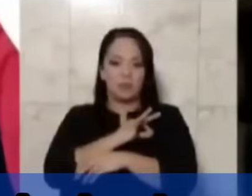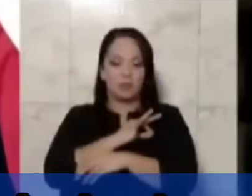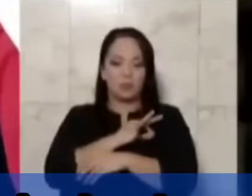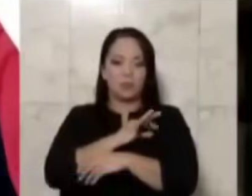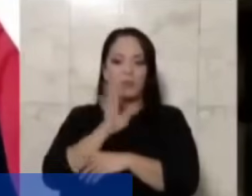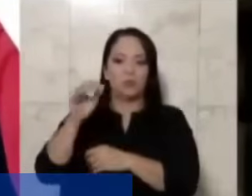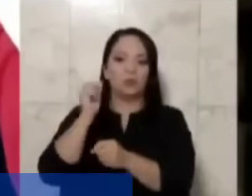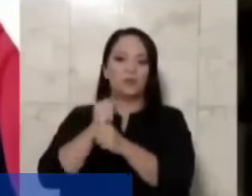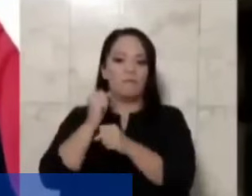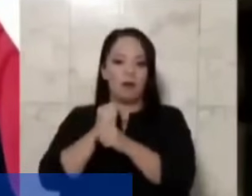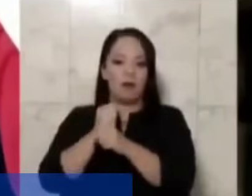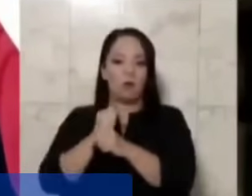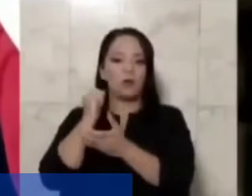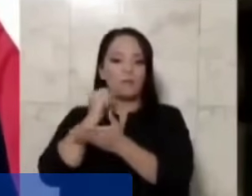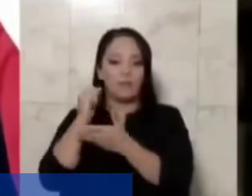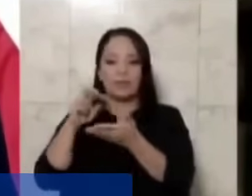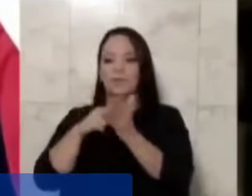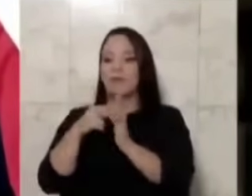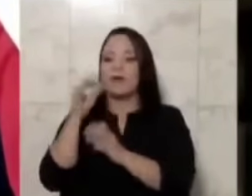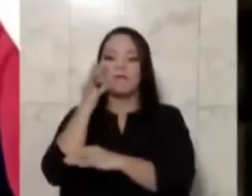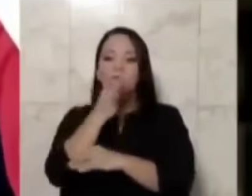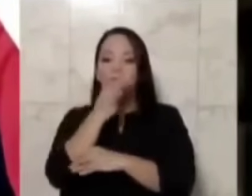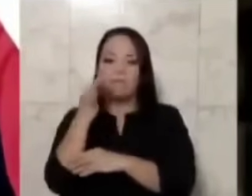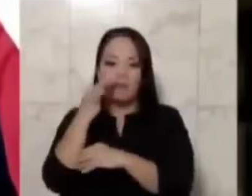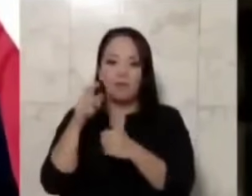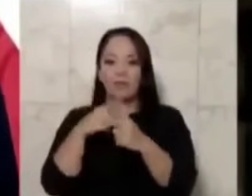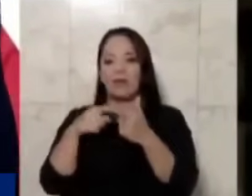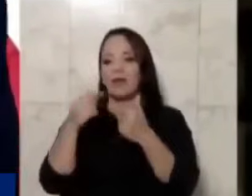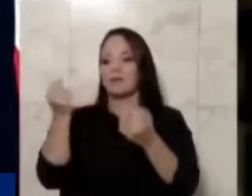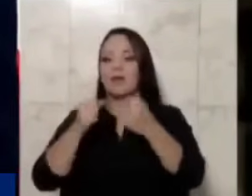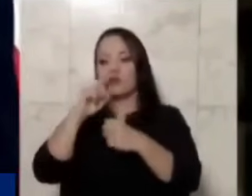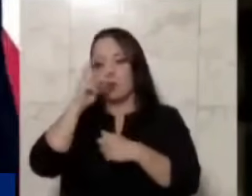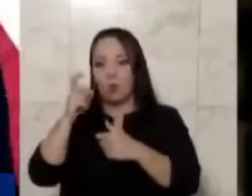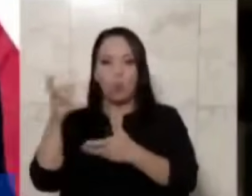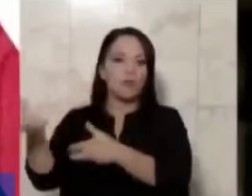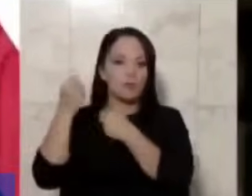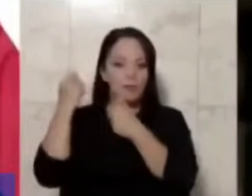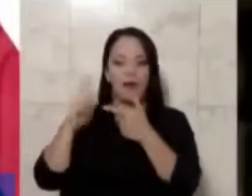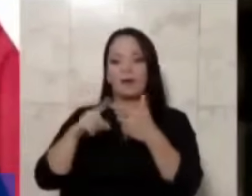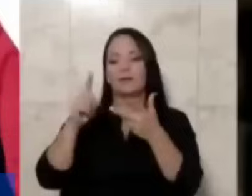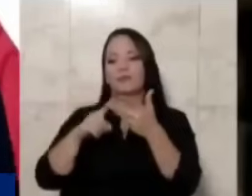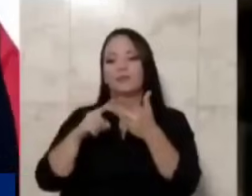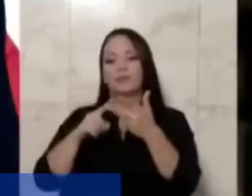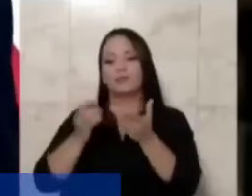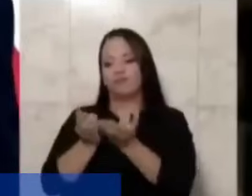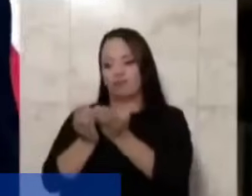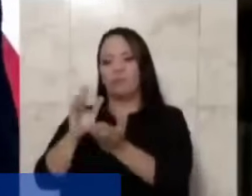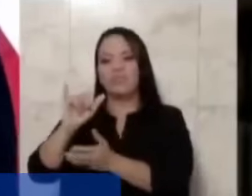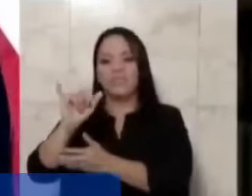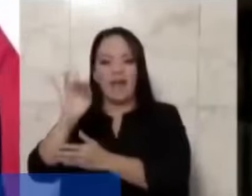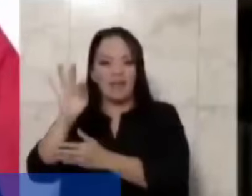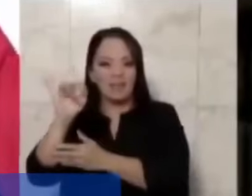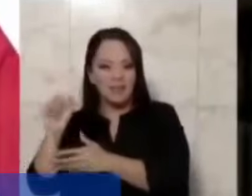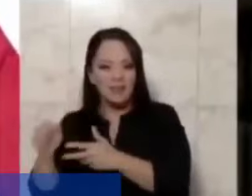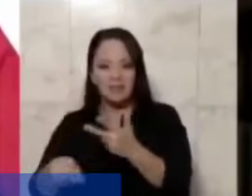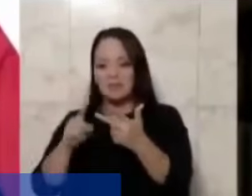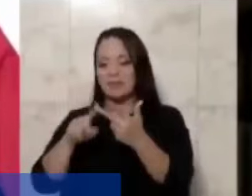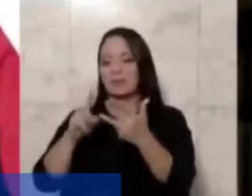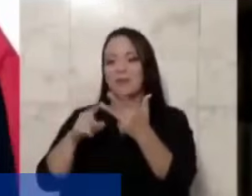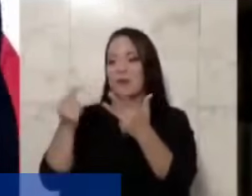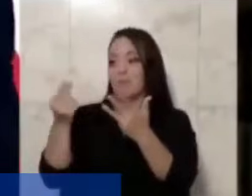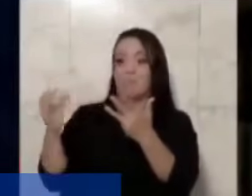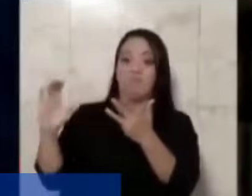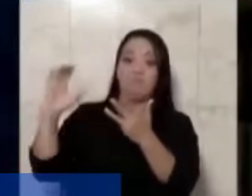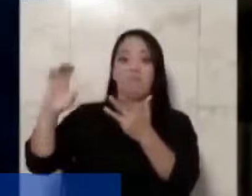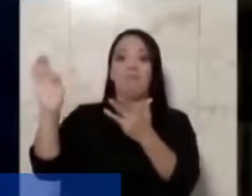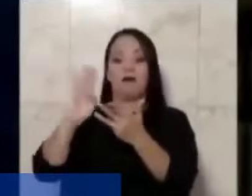criminal, es decir, quitarles las fincas que compraron, los carros de lujo que compraron, los yates, los depósitos bancarios,